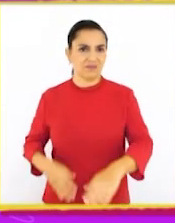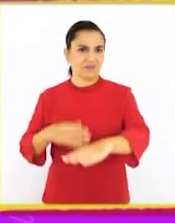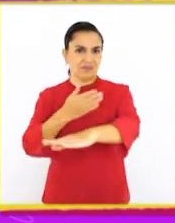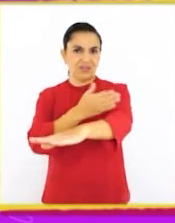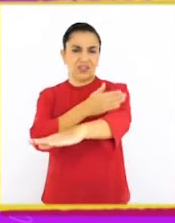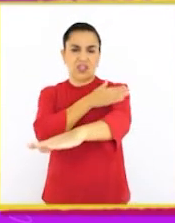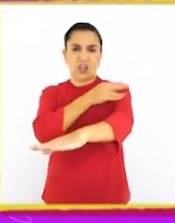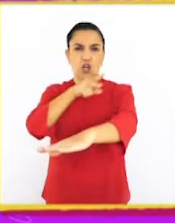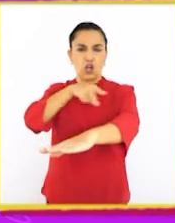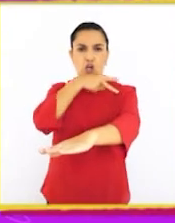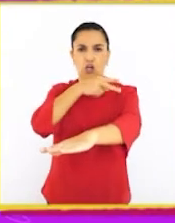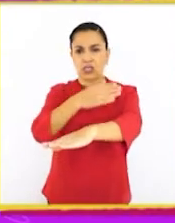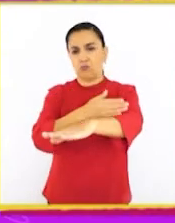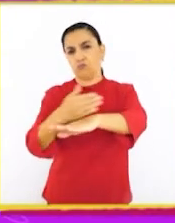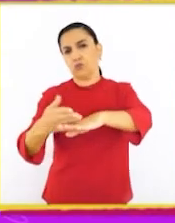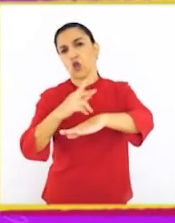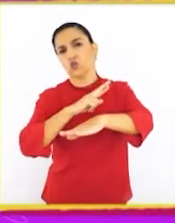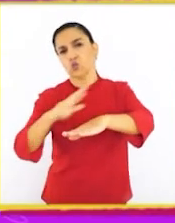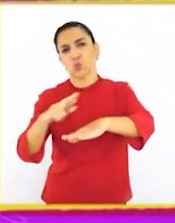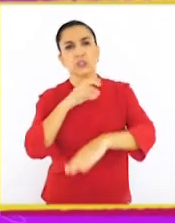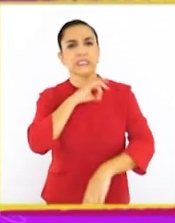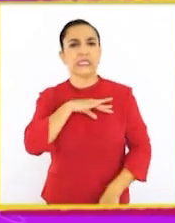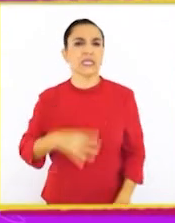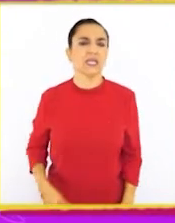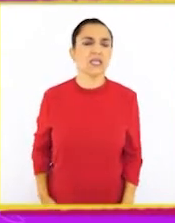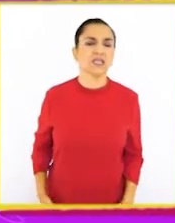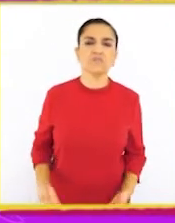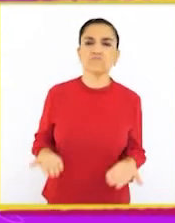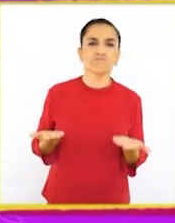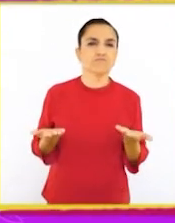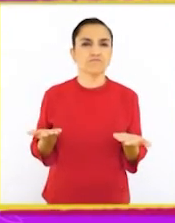¿Será de la zona norte o de la zona sur de Chile?